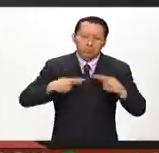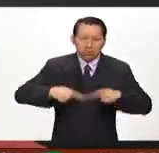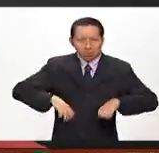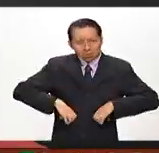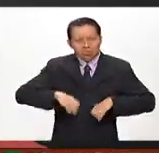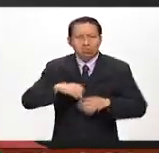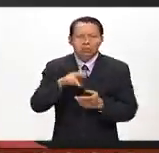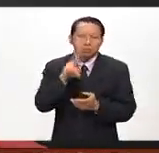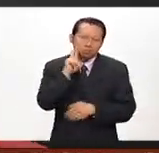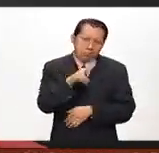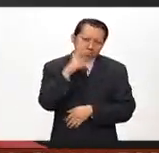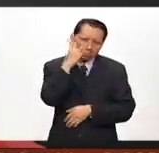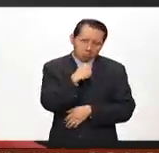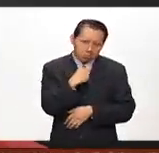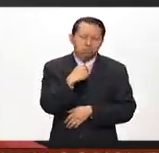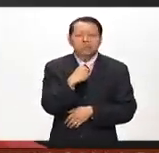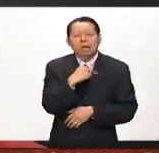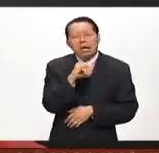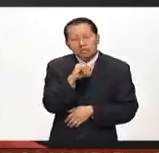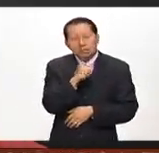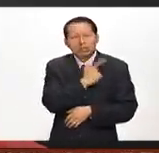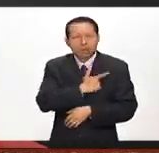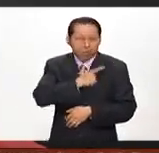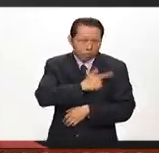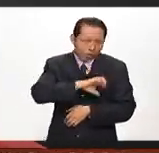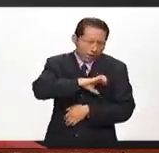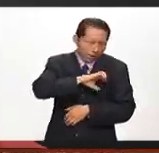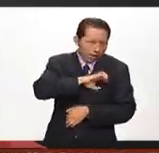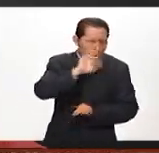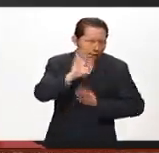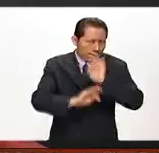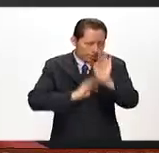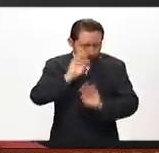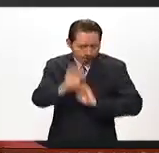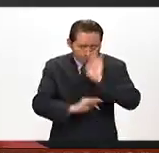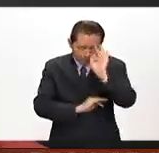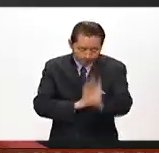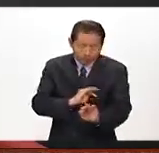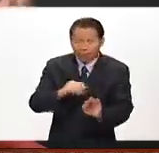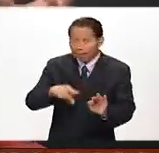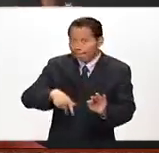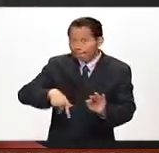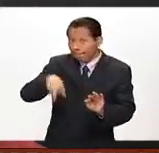apapacha a la gente, pero también nosotros tenemos que encontrar el punto en donde ya las